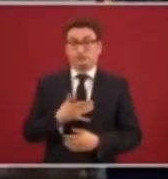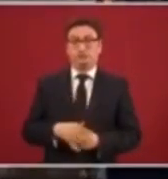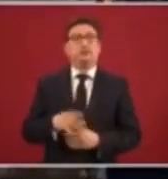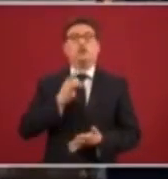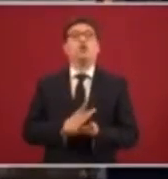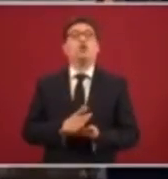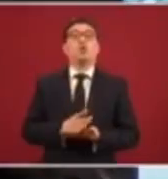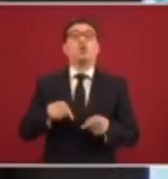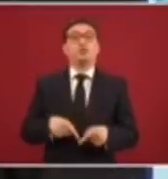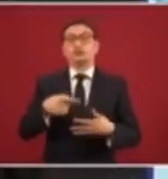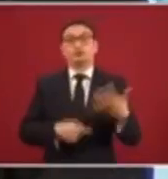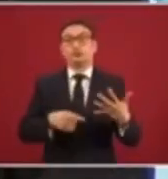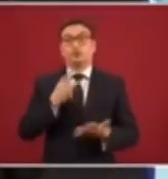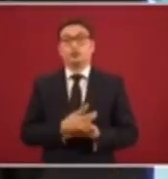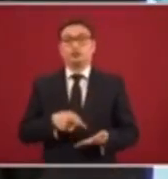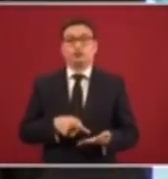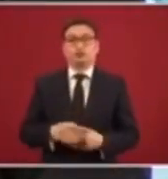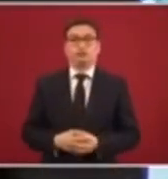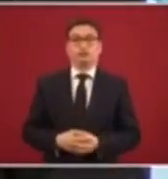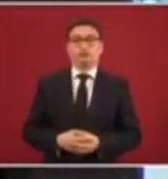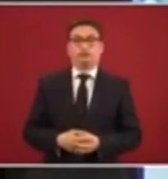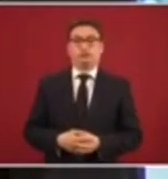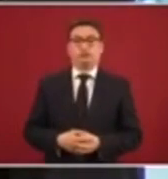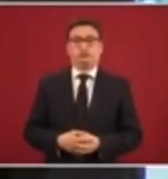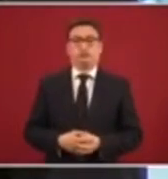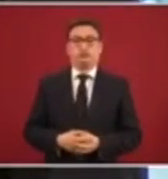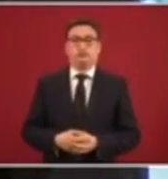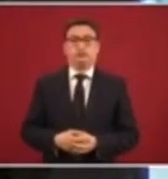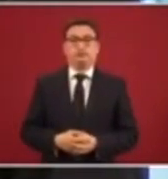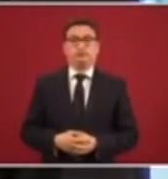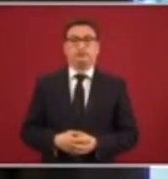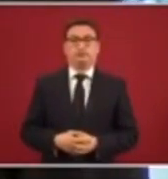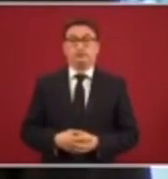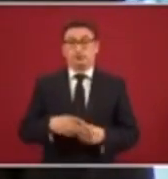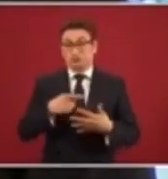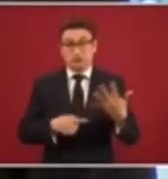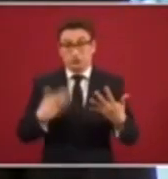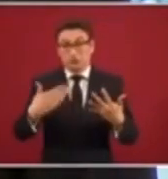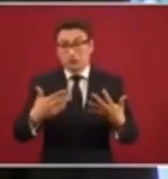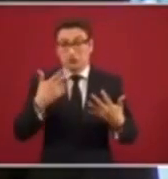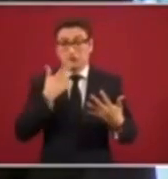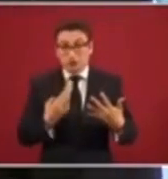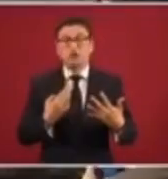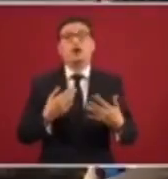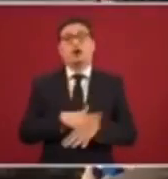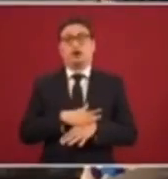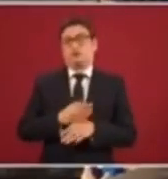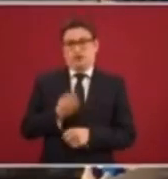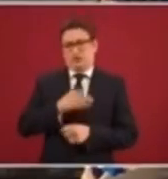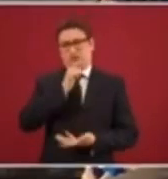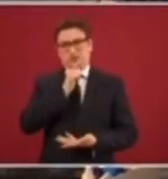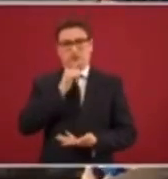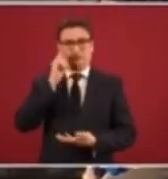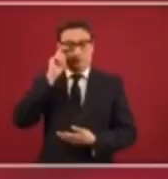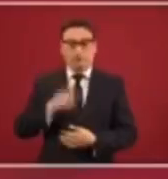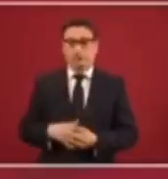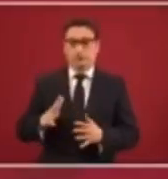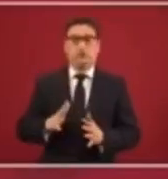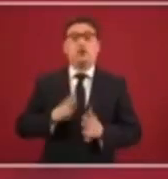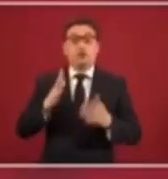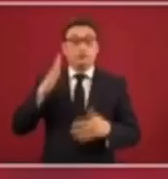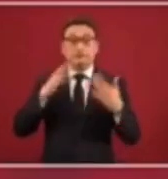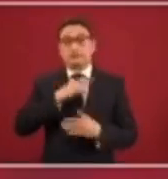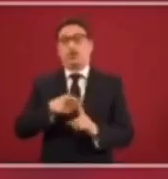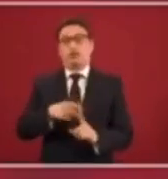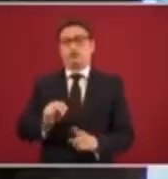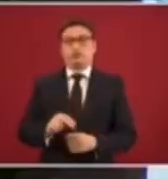solamente esto, objetivamente, no funcionara. Pero no nos adelantemos. No